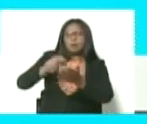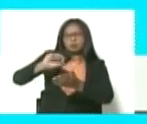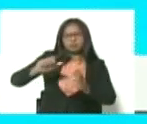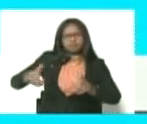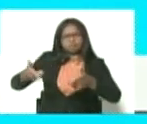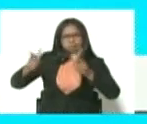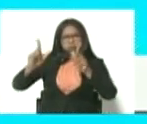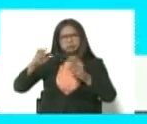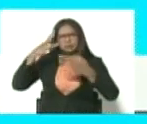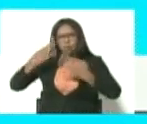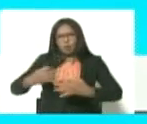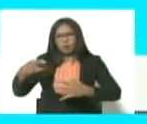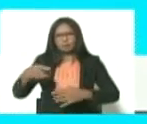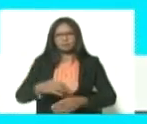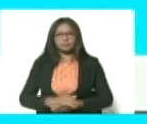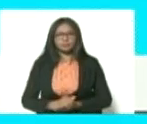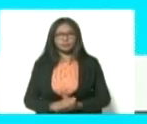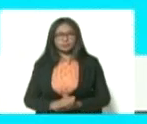Y